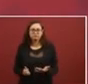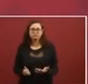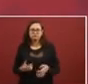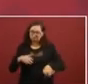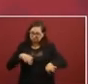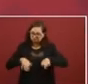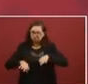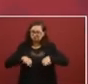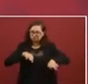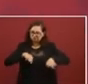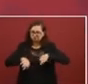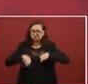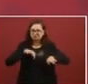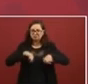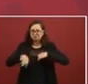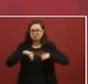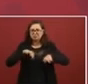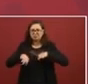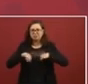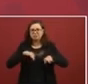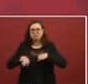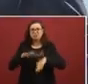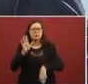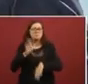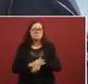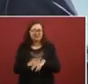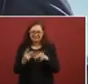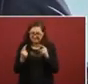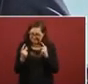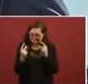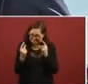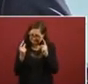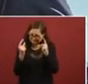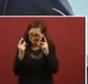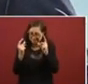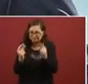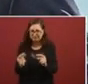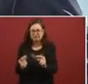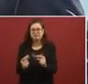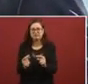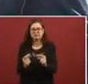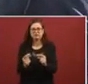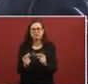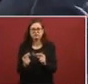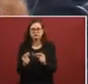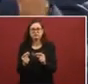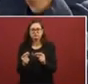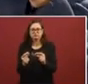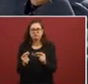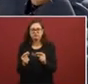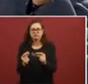estamos trabajando para tener lo más pronto posible